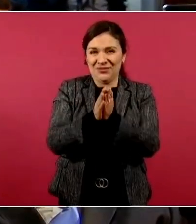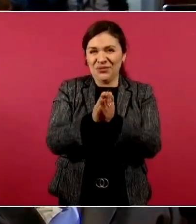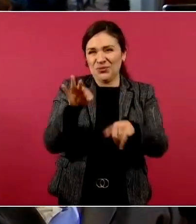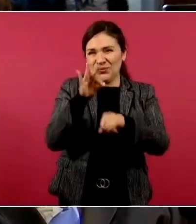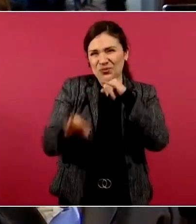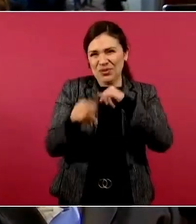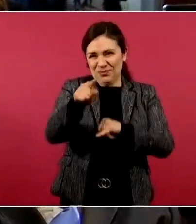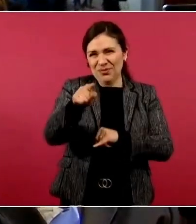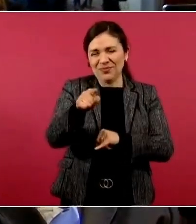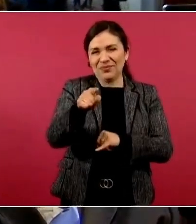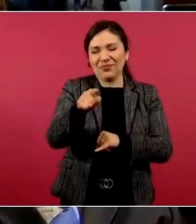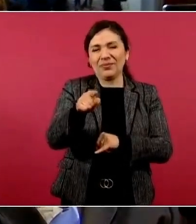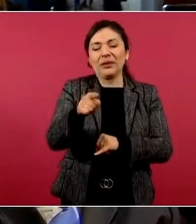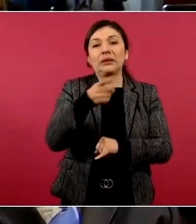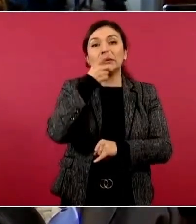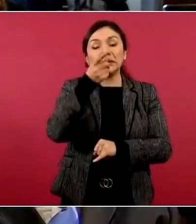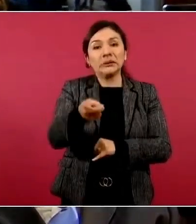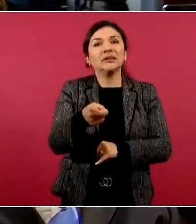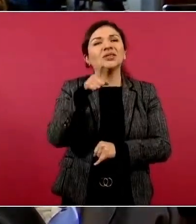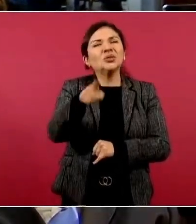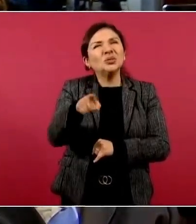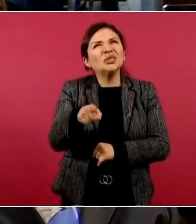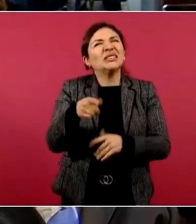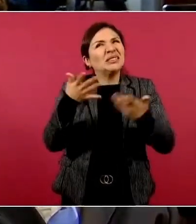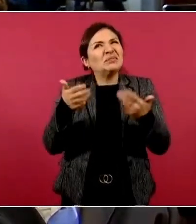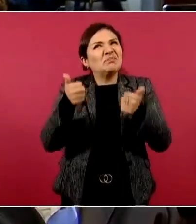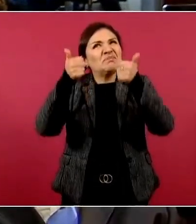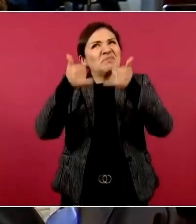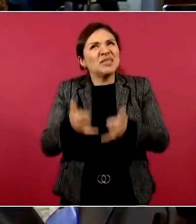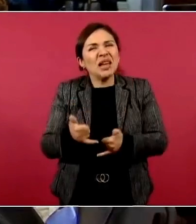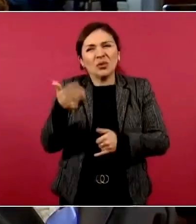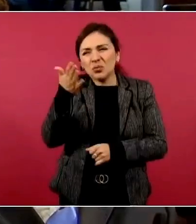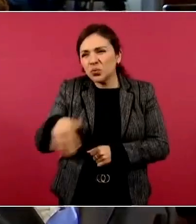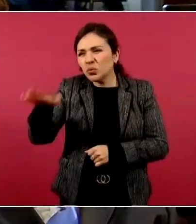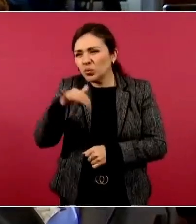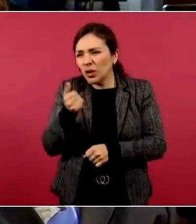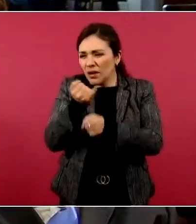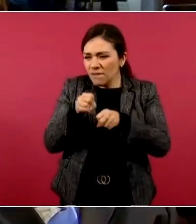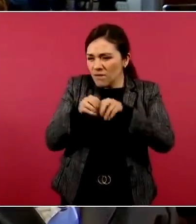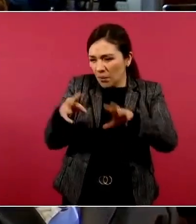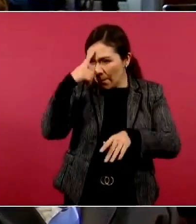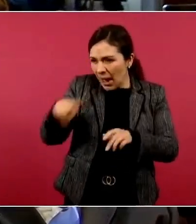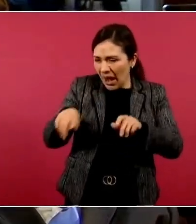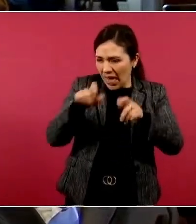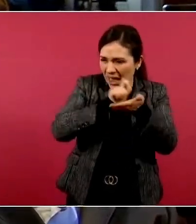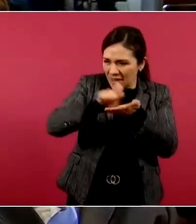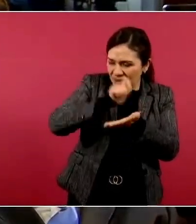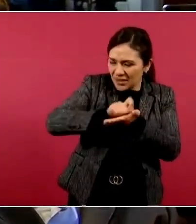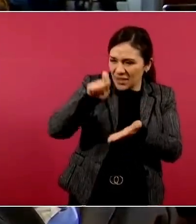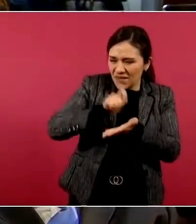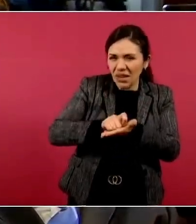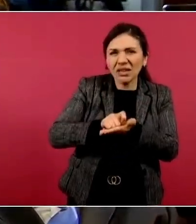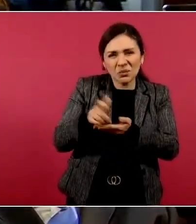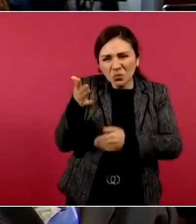último, que le cuesta mucho trabajo encontrar información para poderlo redactar. Y